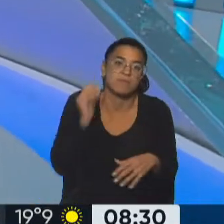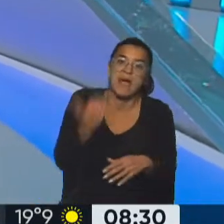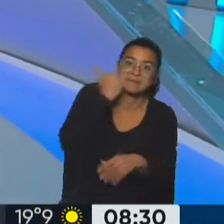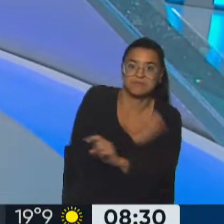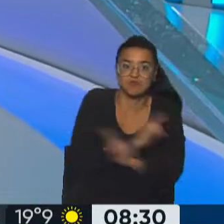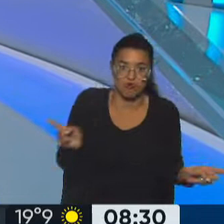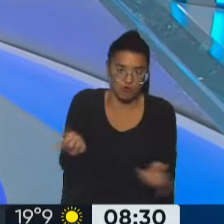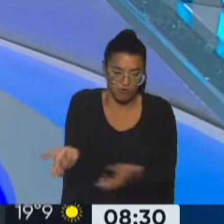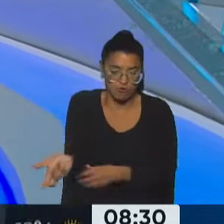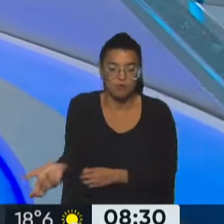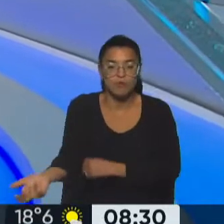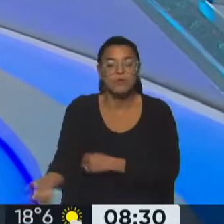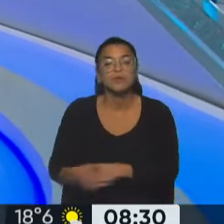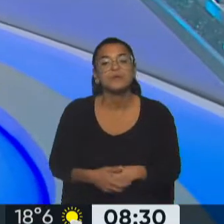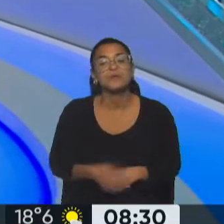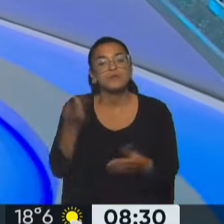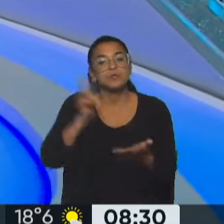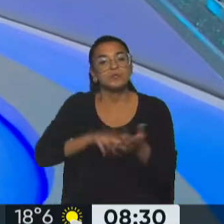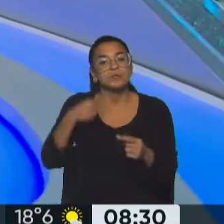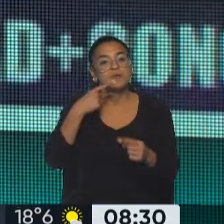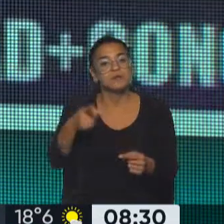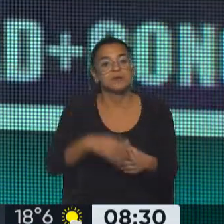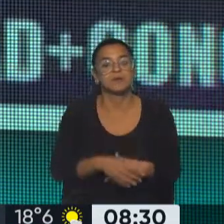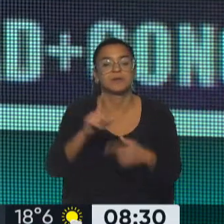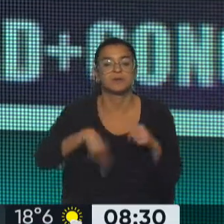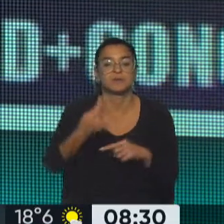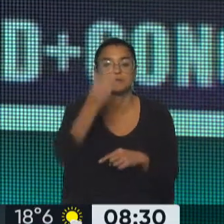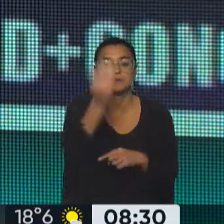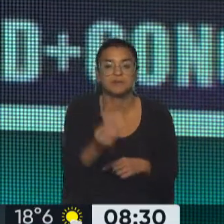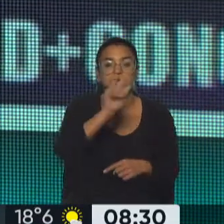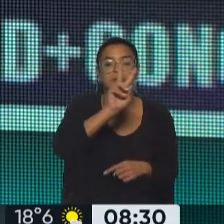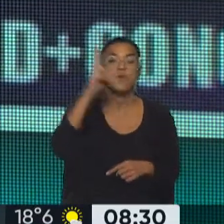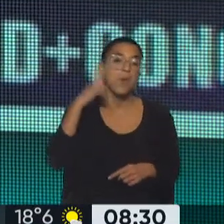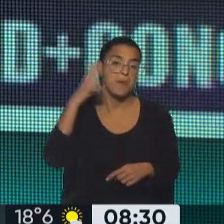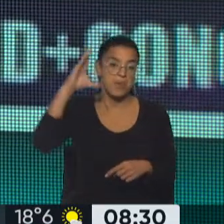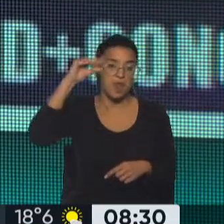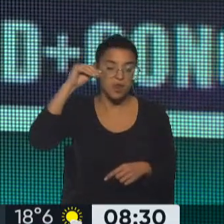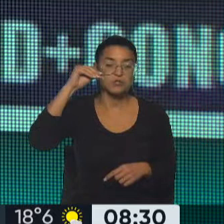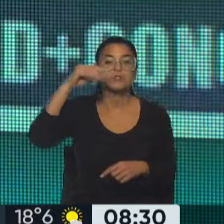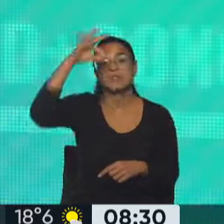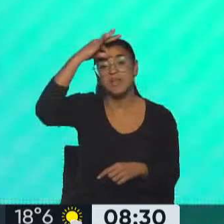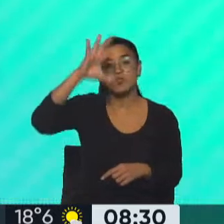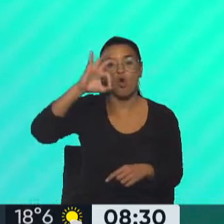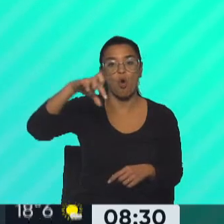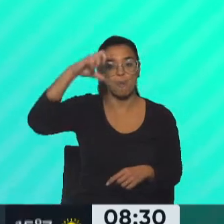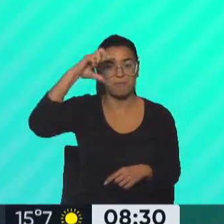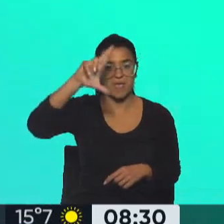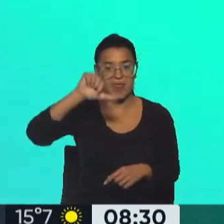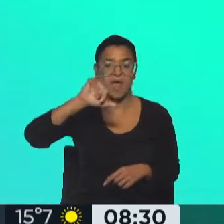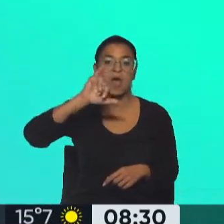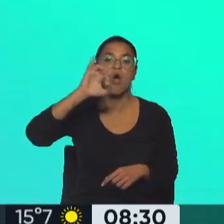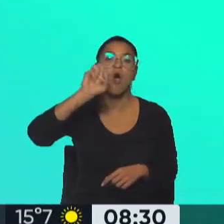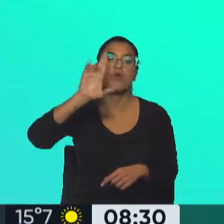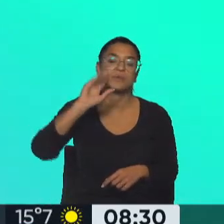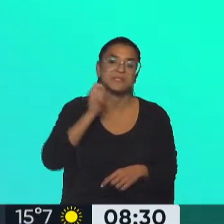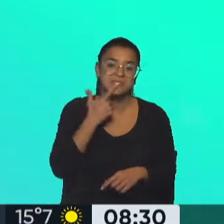y no fue así bien retiramos entonces lo del próximo sábado 21 30 teatro teatro operadores